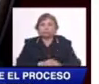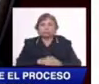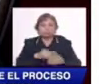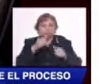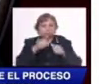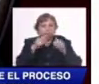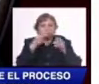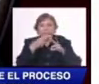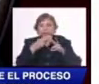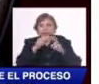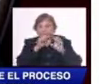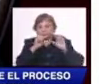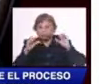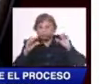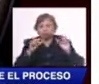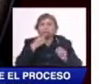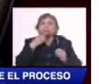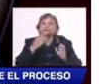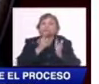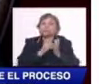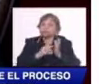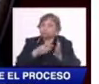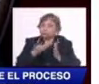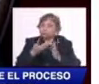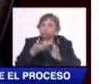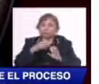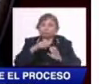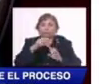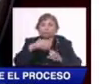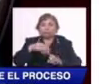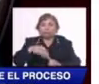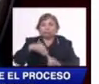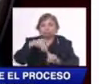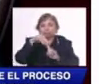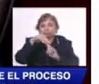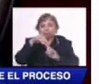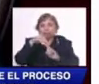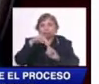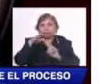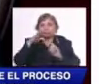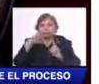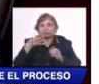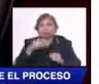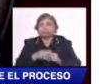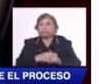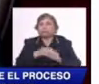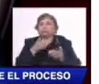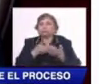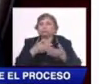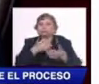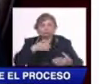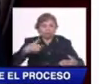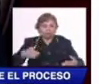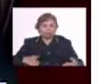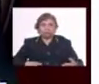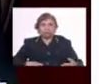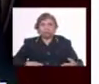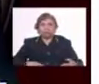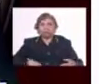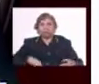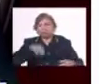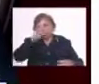los siguientes términos. Disposiciones transitorias especiales. Cuarta. La Presidenta de la República,